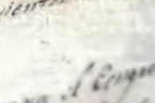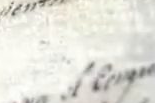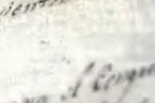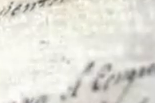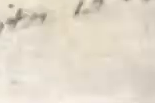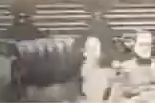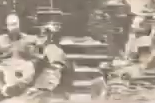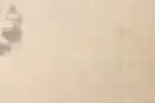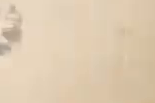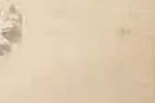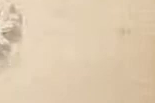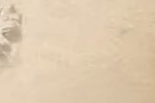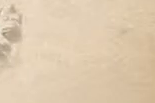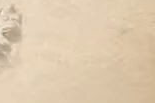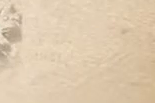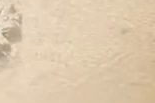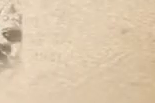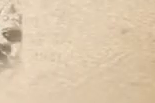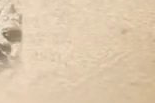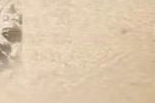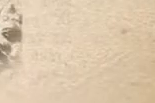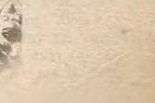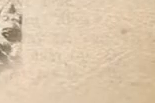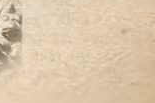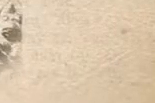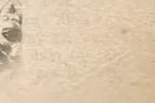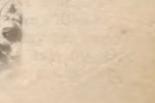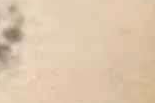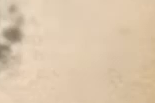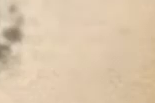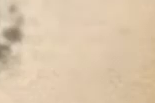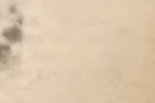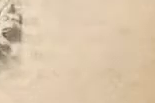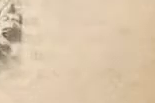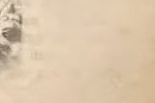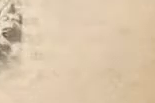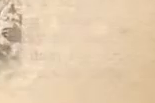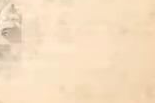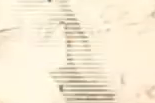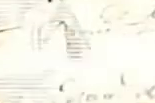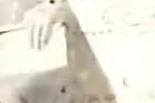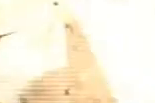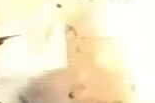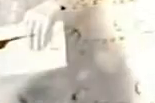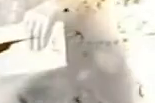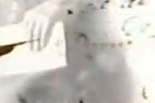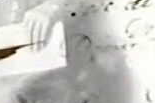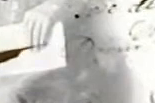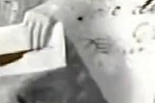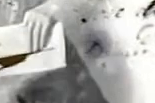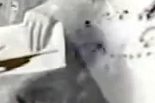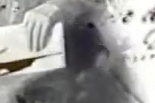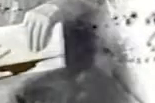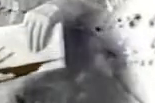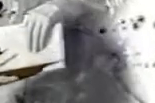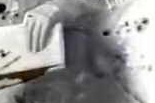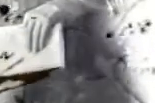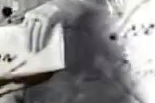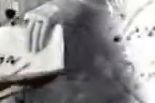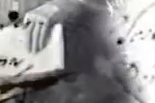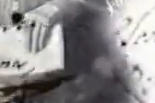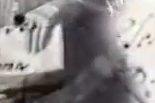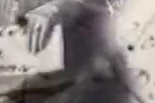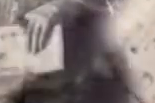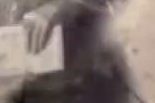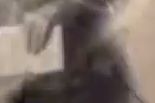votos. En aquella histórica sesión se eligió la primera mesa directiva, que fue presidida por don Francisco Javier